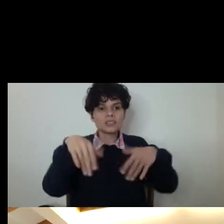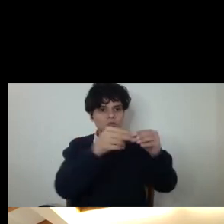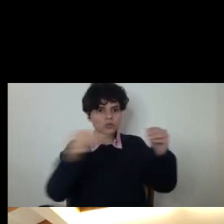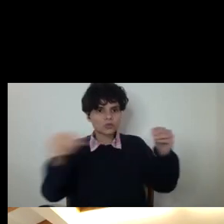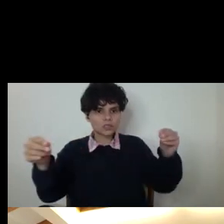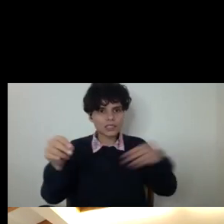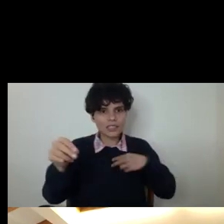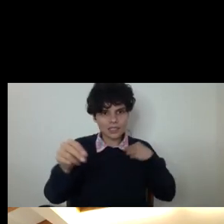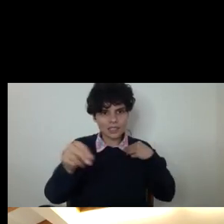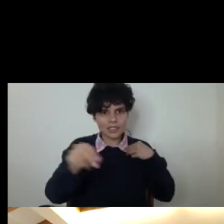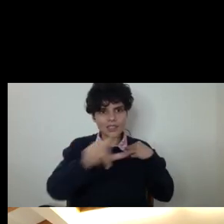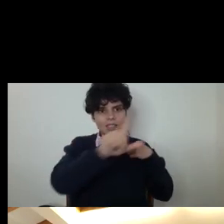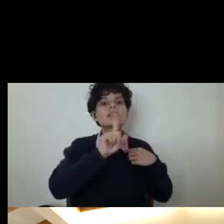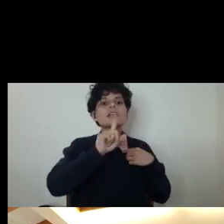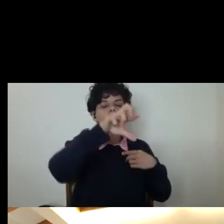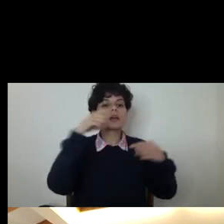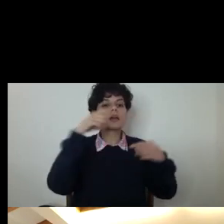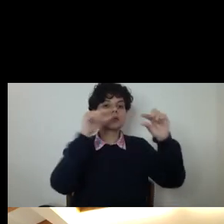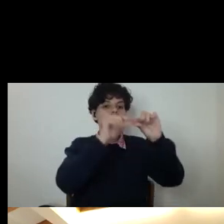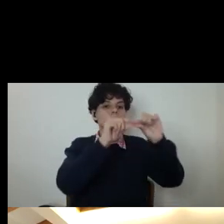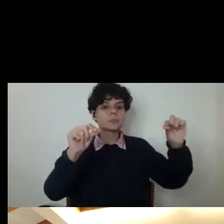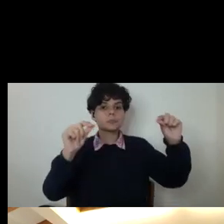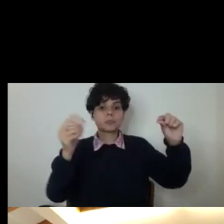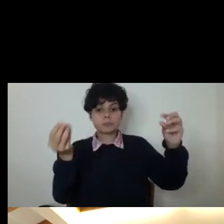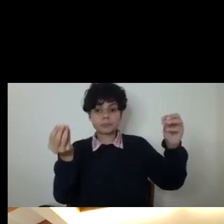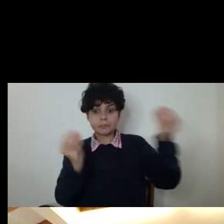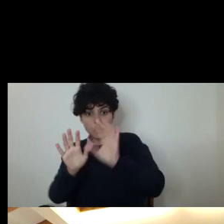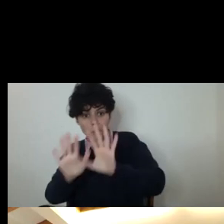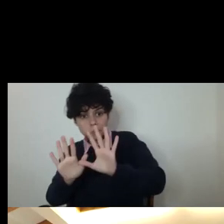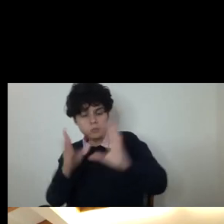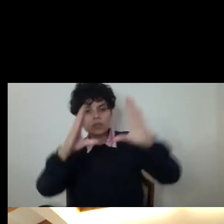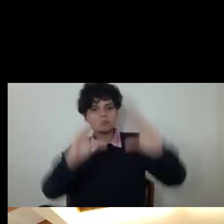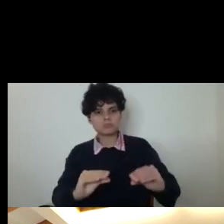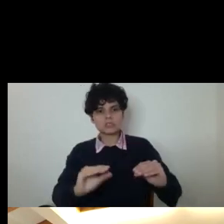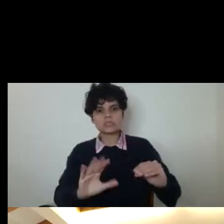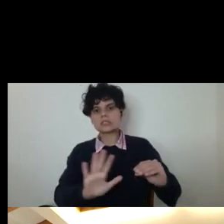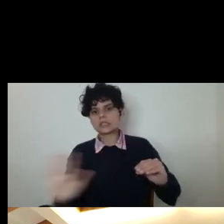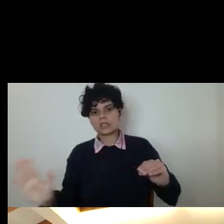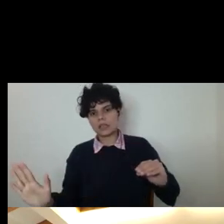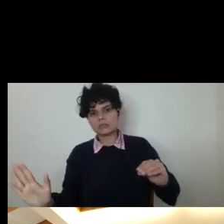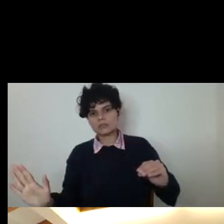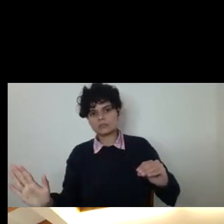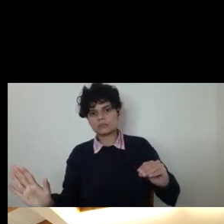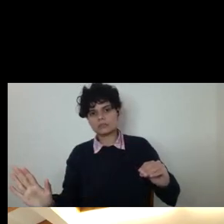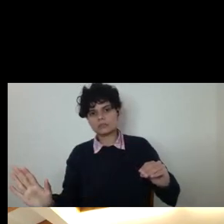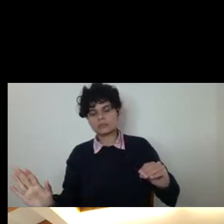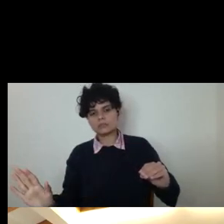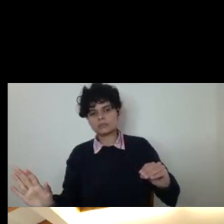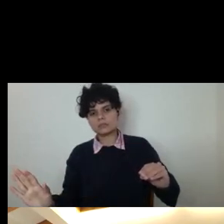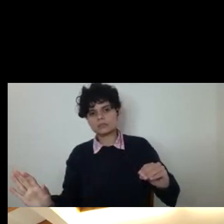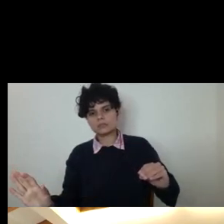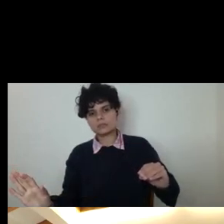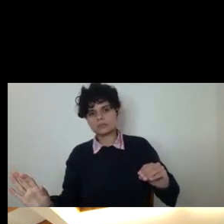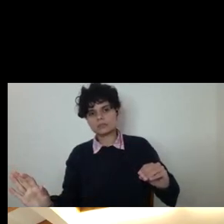LTP prácticamente se iba a cero. Ahí está la respuesta control frente a la estimulación y la respuesta